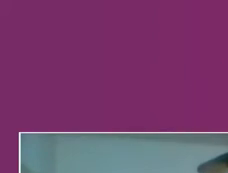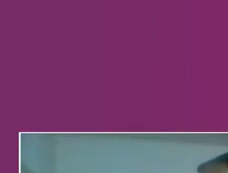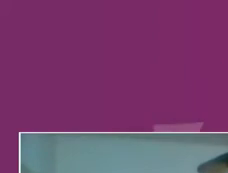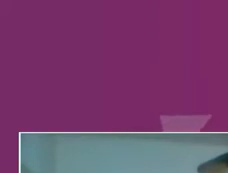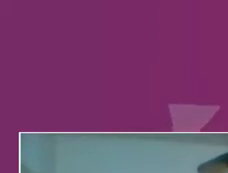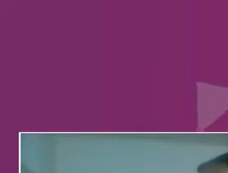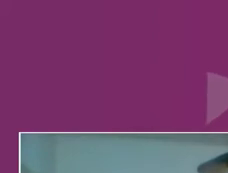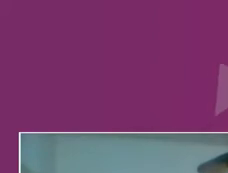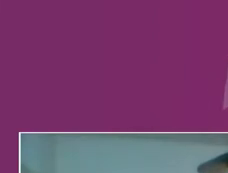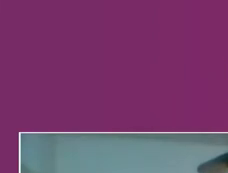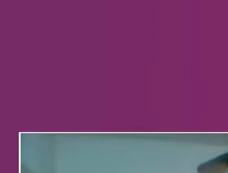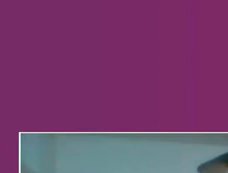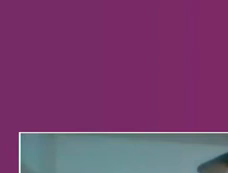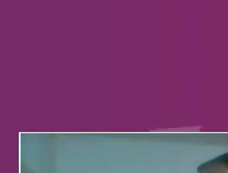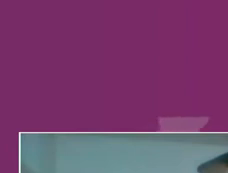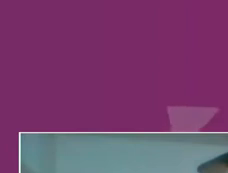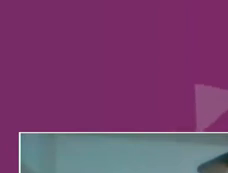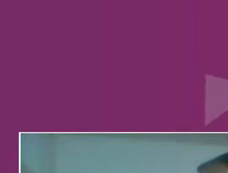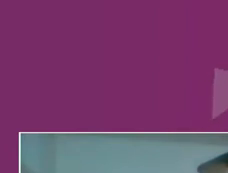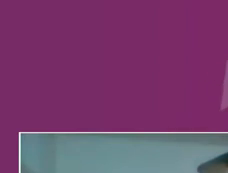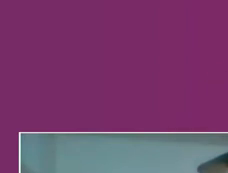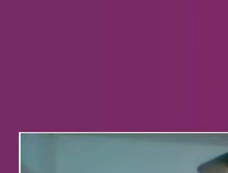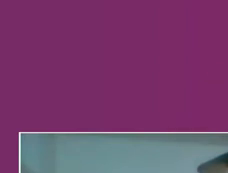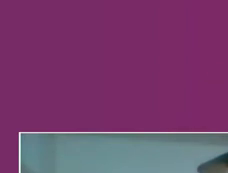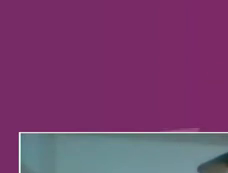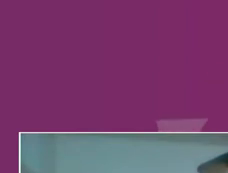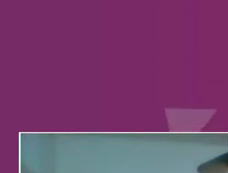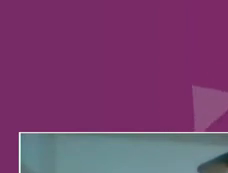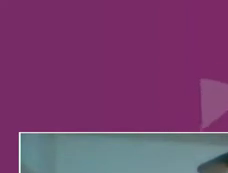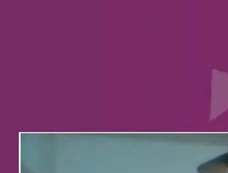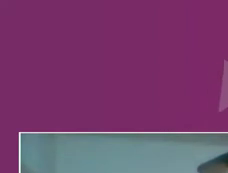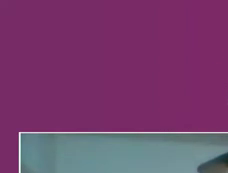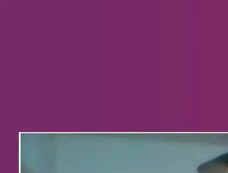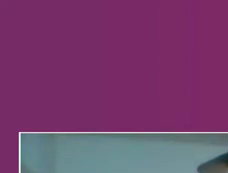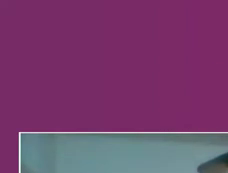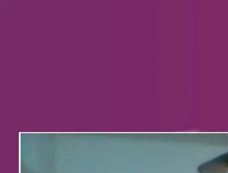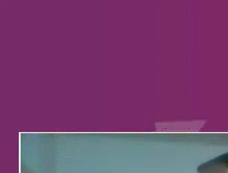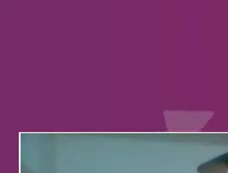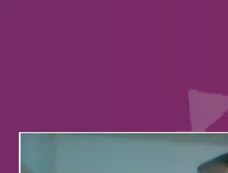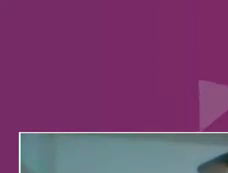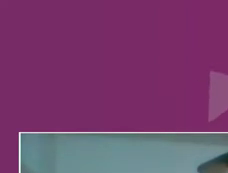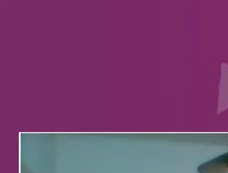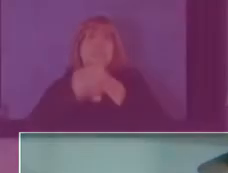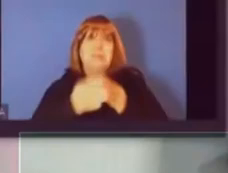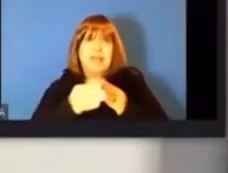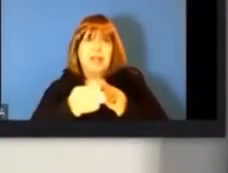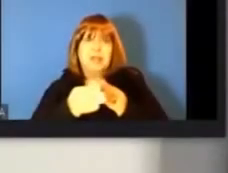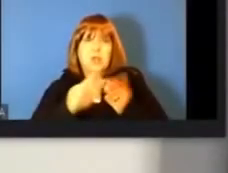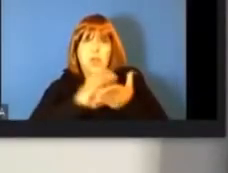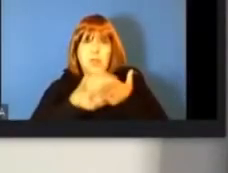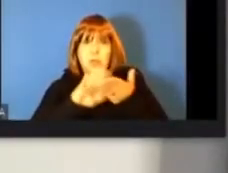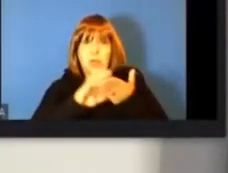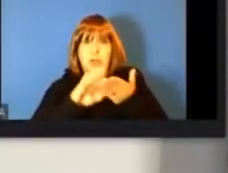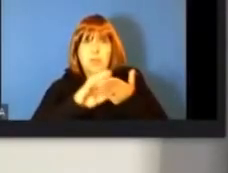fue aprobado en la legislatura, tanto en la Cámara de Diputados como en la Cámara de Senadores, por lo tanto, resta simplemente la promulgación y